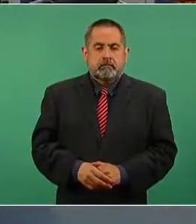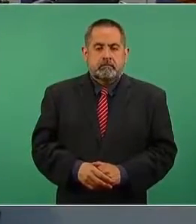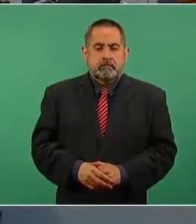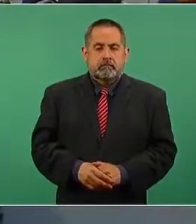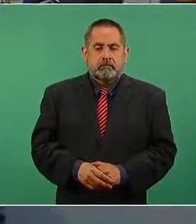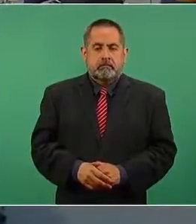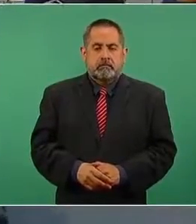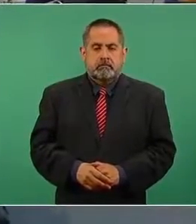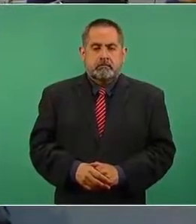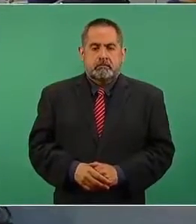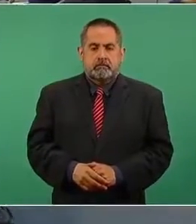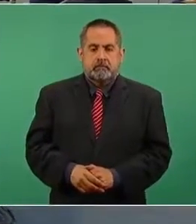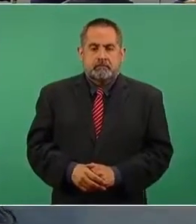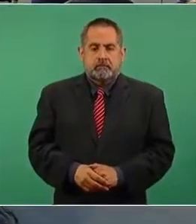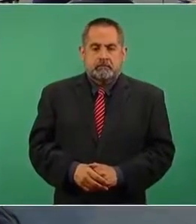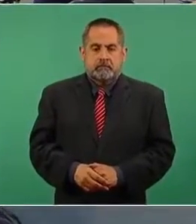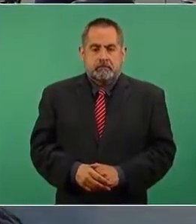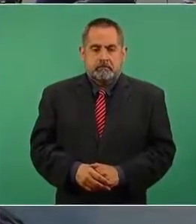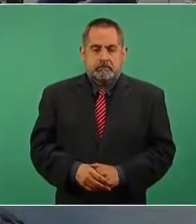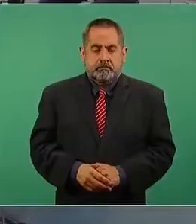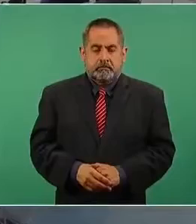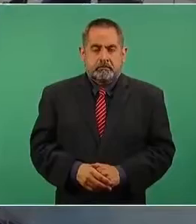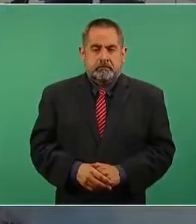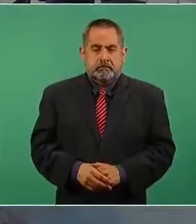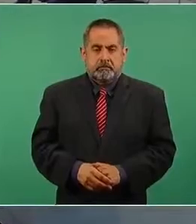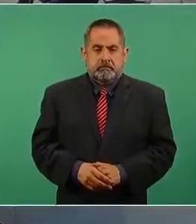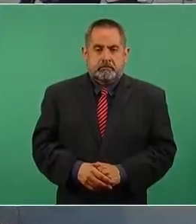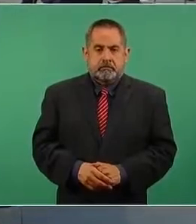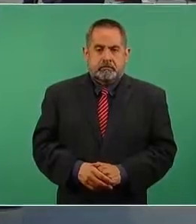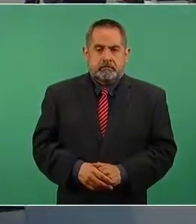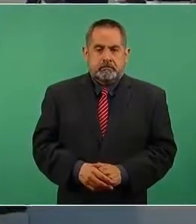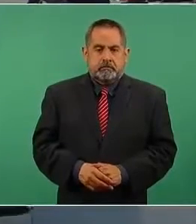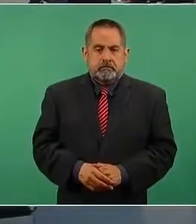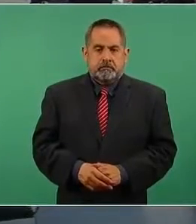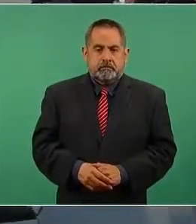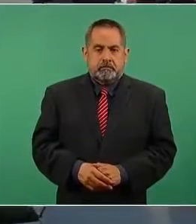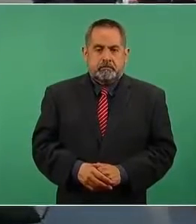Este es Pemex. El azul es Pemex.